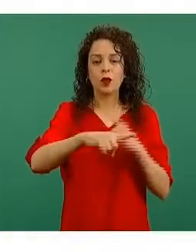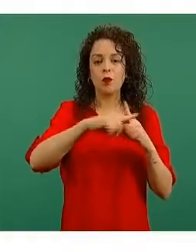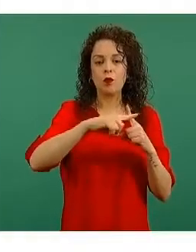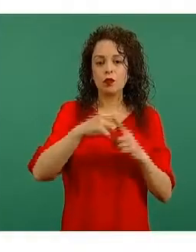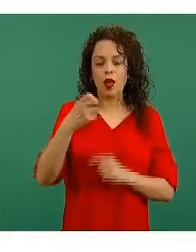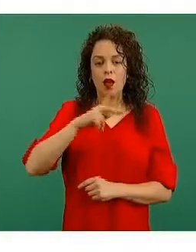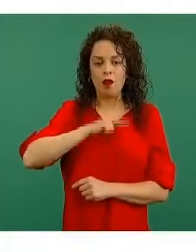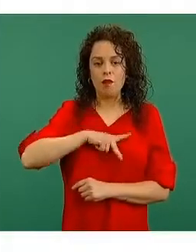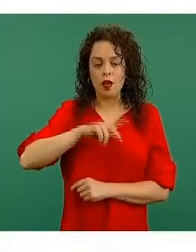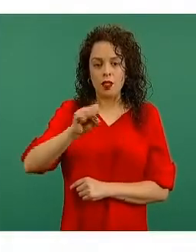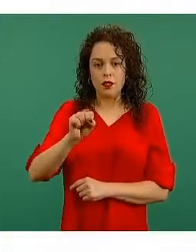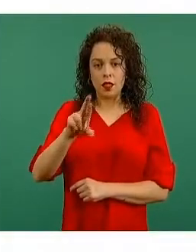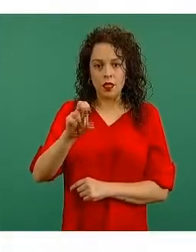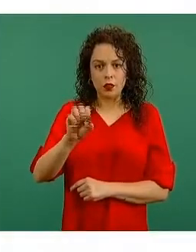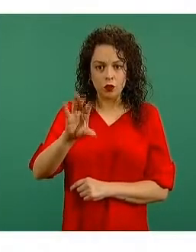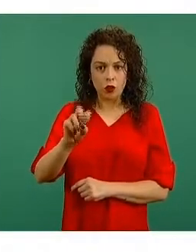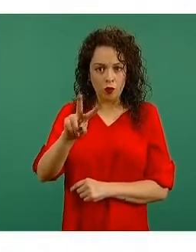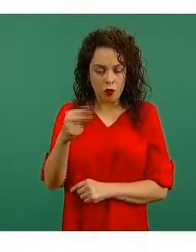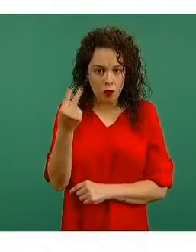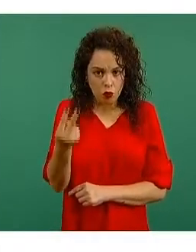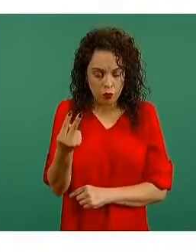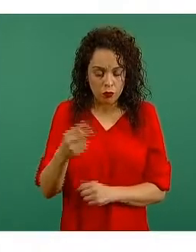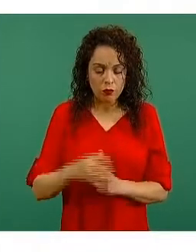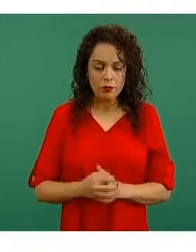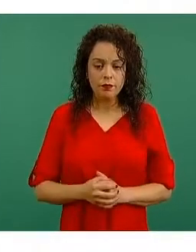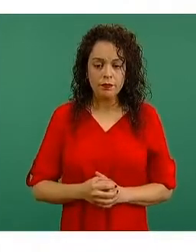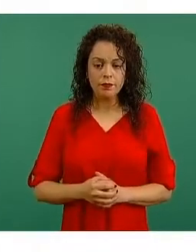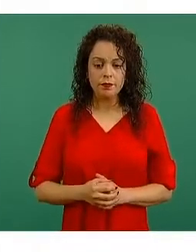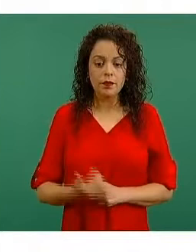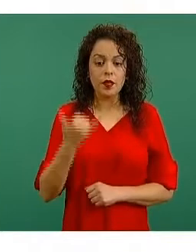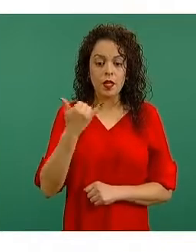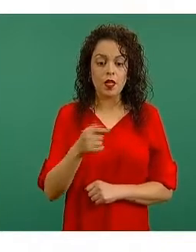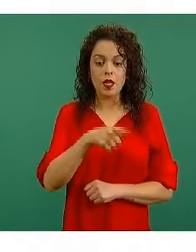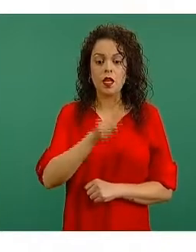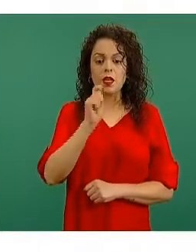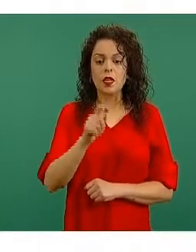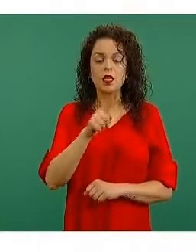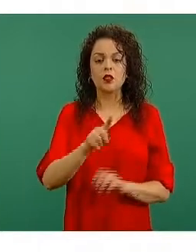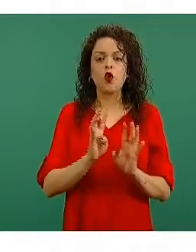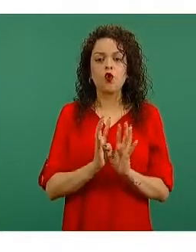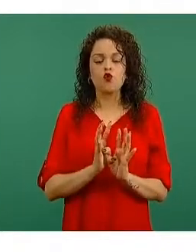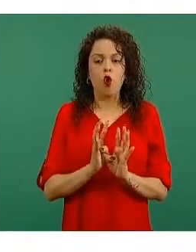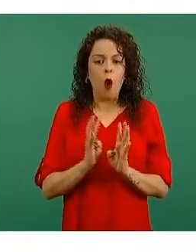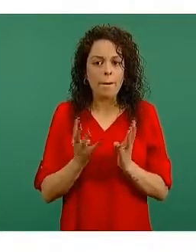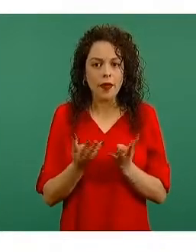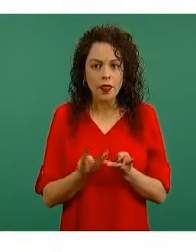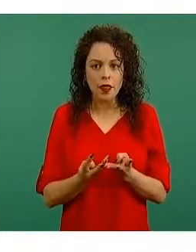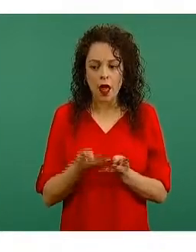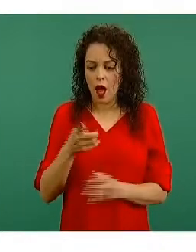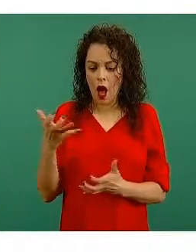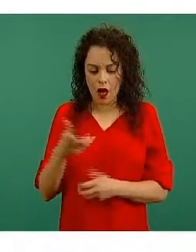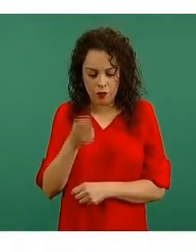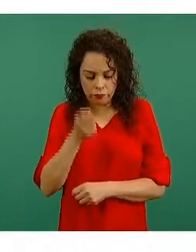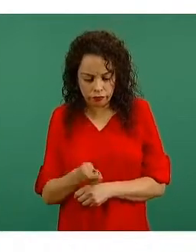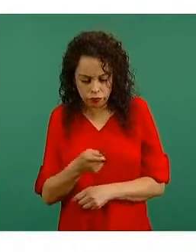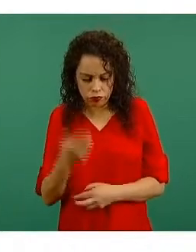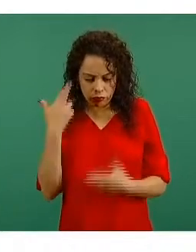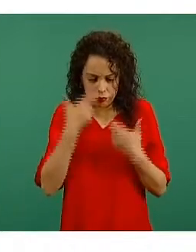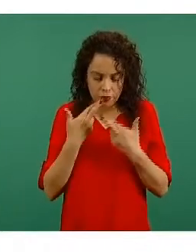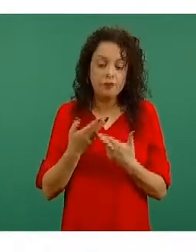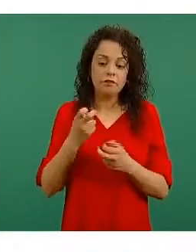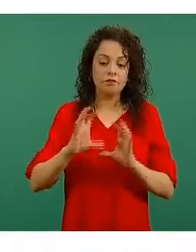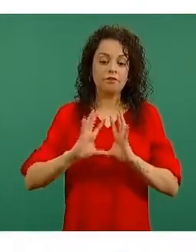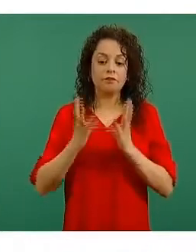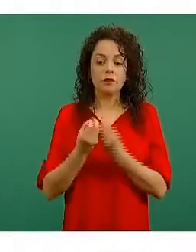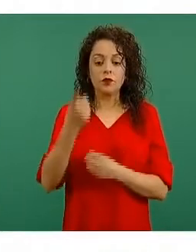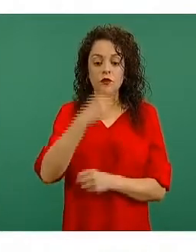una dictaminación de parte de los comités dictaminadores que a esto se dedican. Un total de 140.000